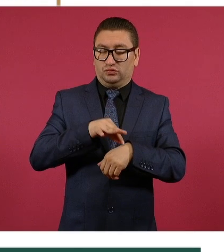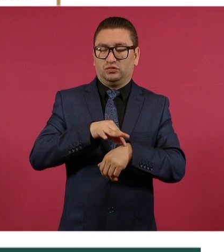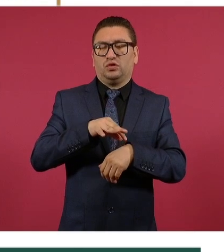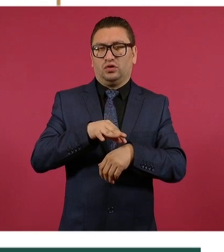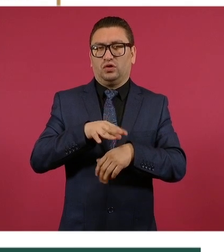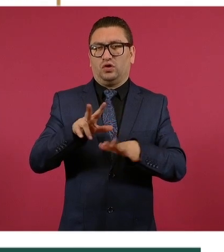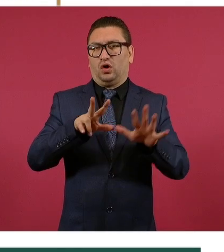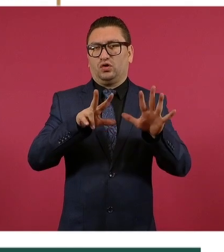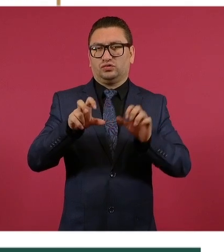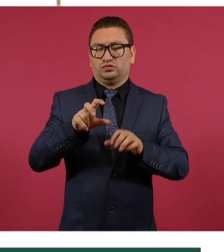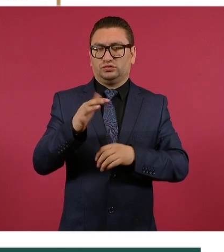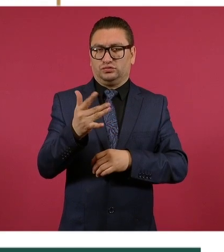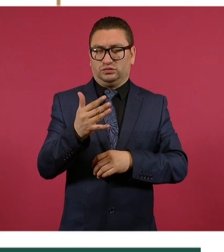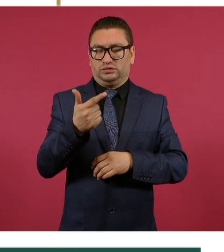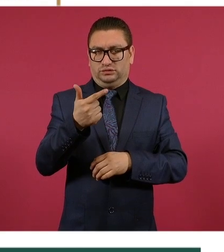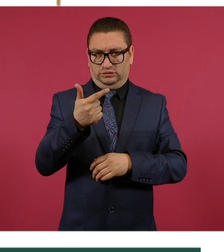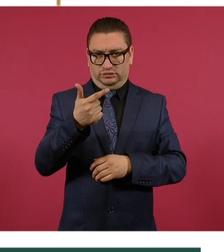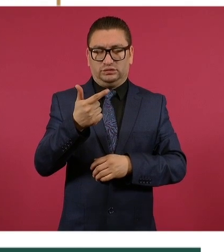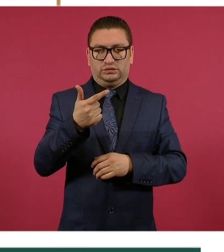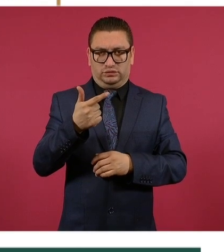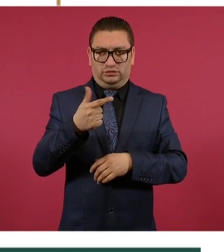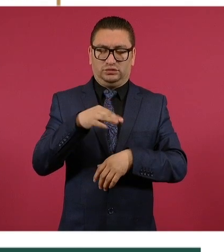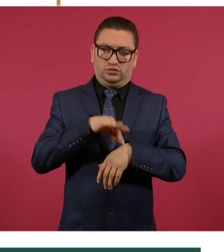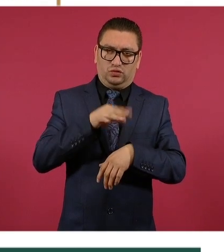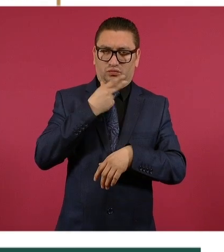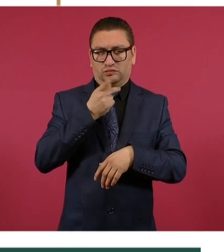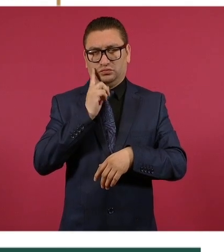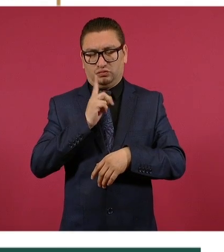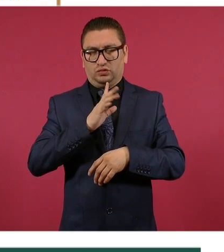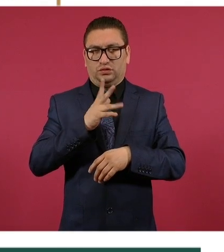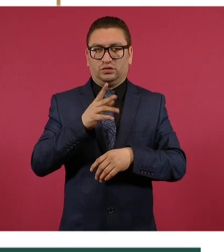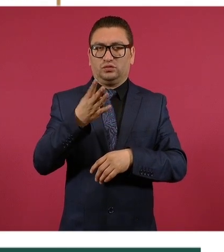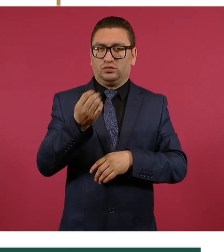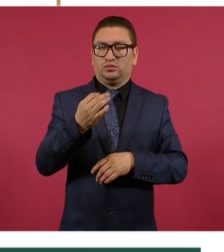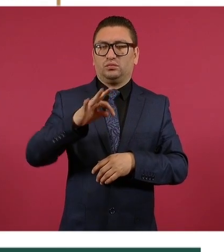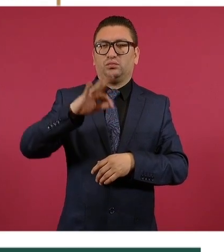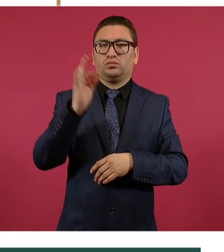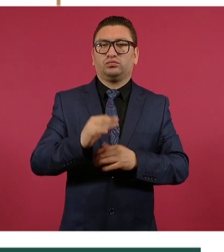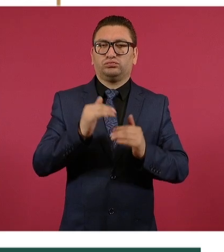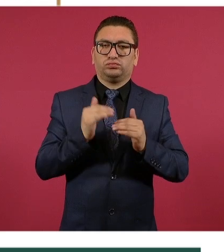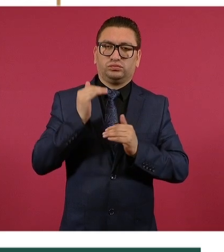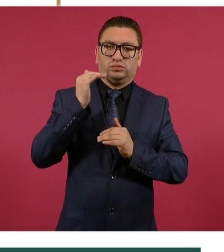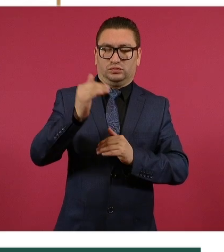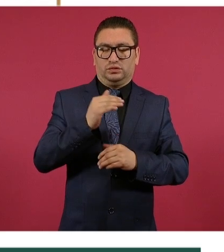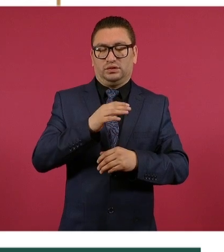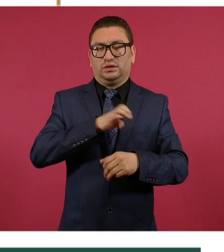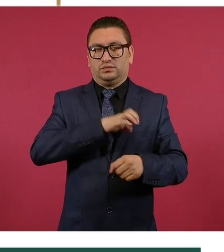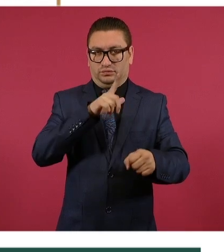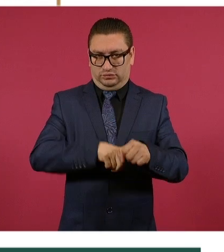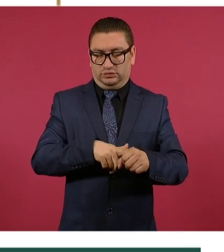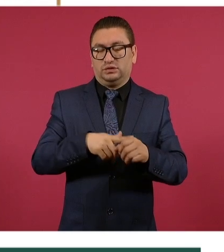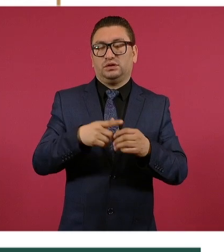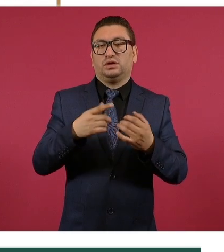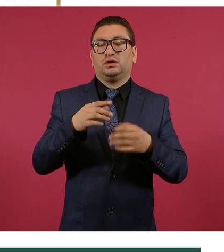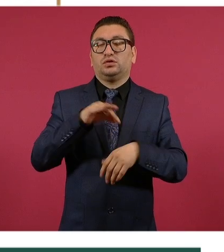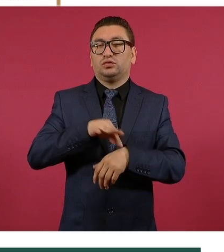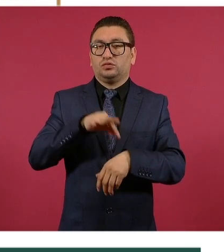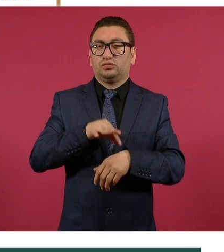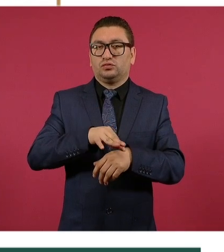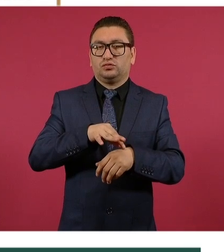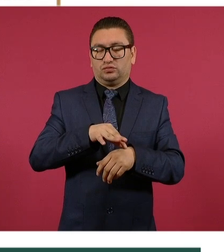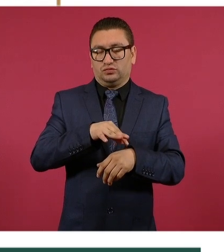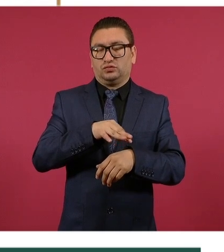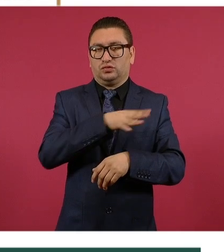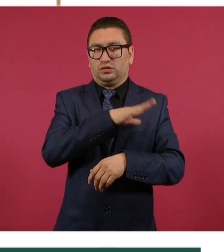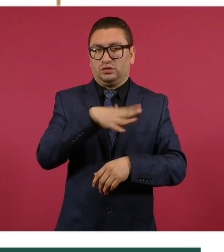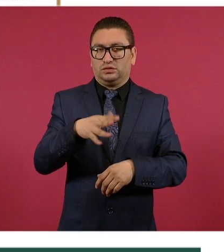contratado 857 médicas y médicos, un incremento del 9% en el caso de especialistas y 56% en el caso